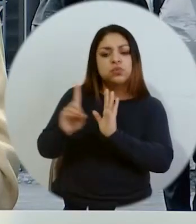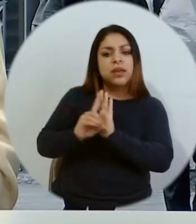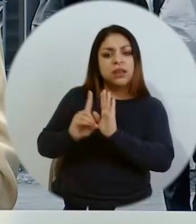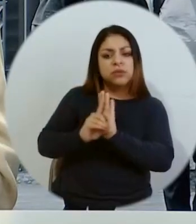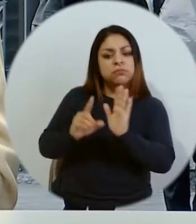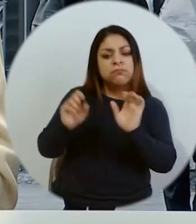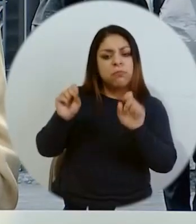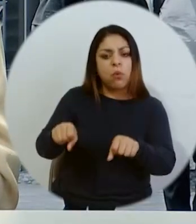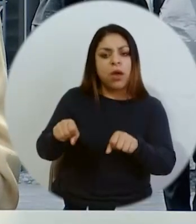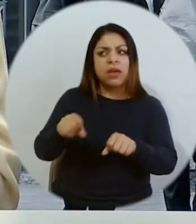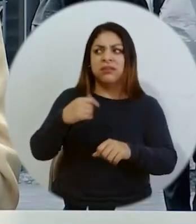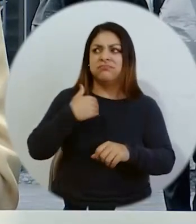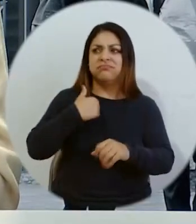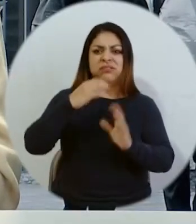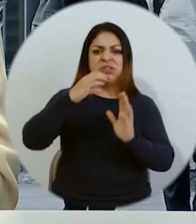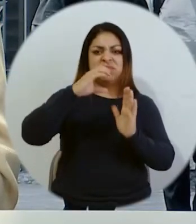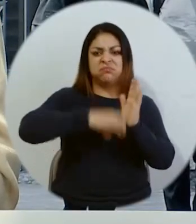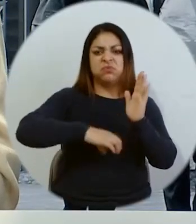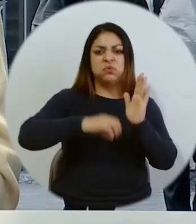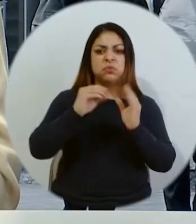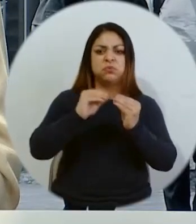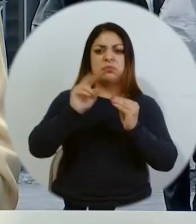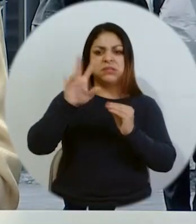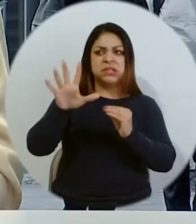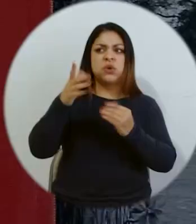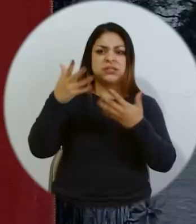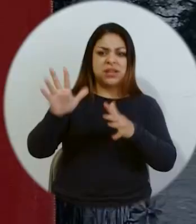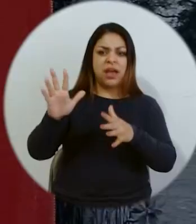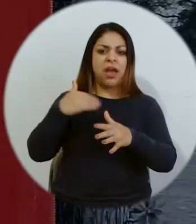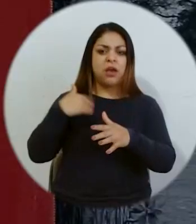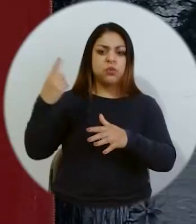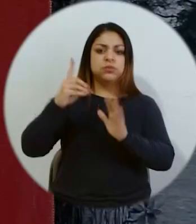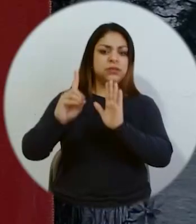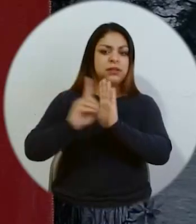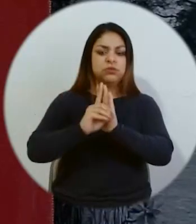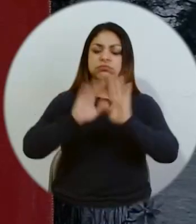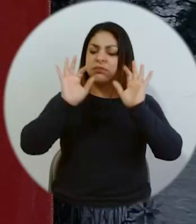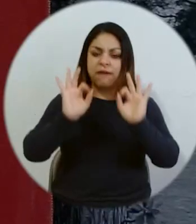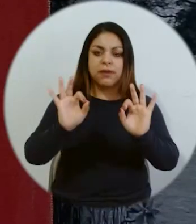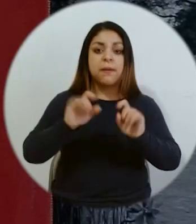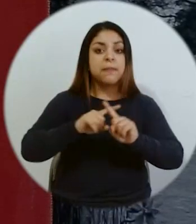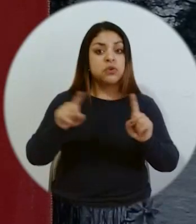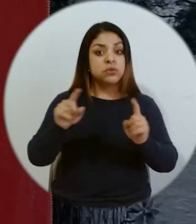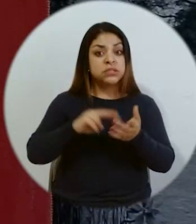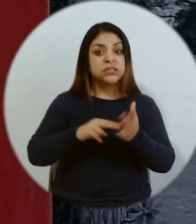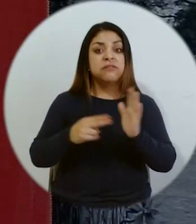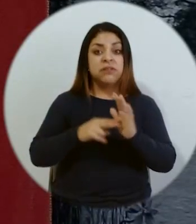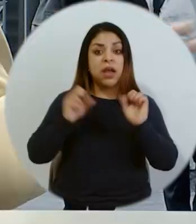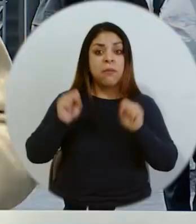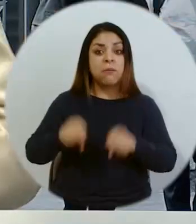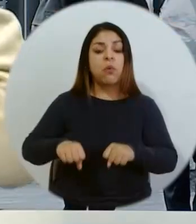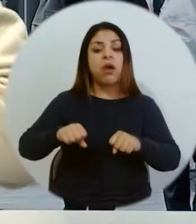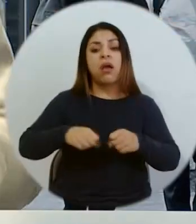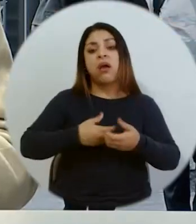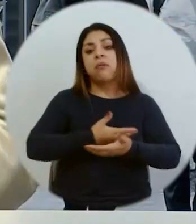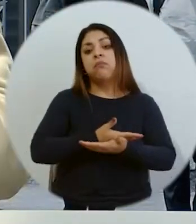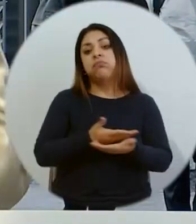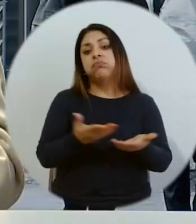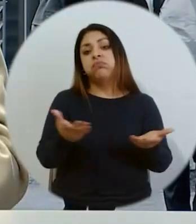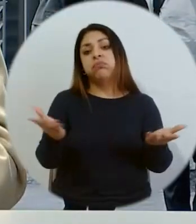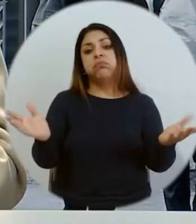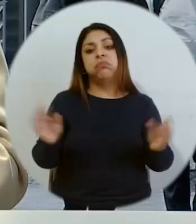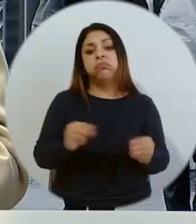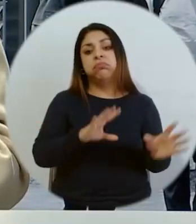en la observación número 25. Es un derecho fundamental. Eso no significa que el niño puede estar a la libre,